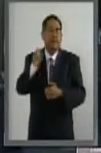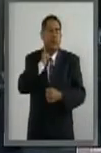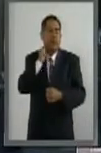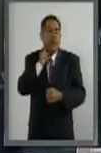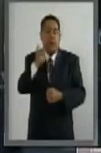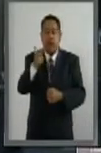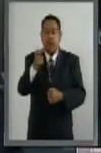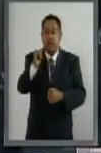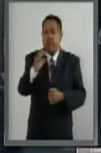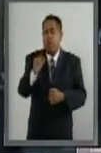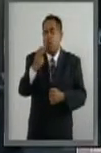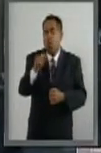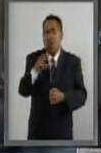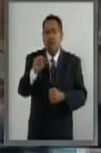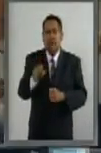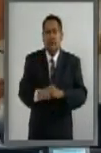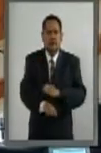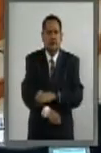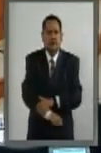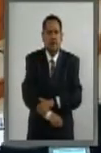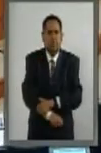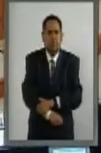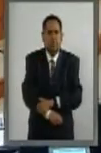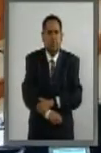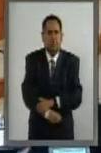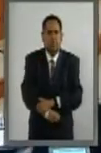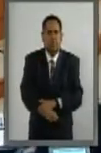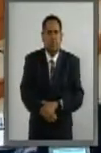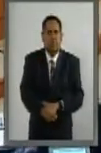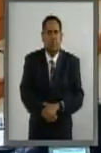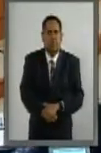Gabriela Cuevas, por favor, si es tan amable.